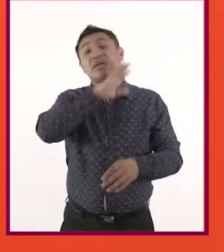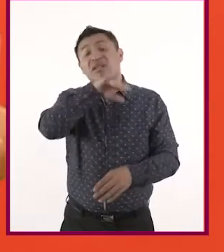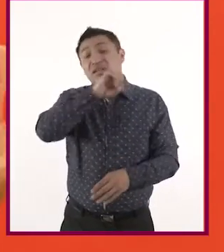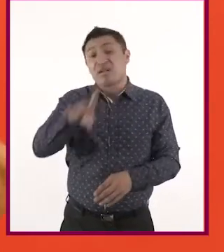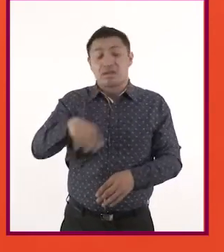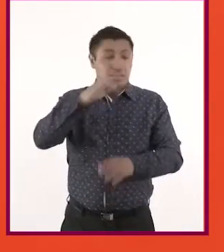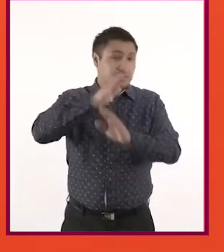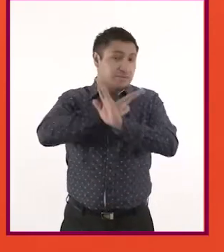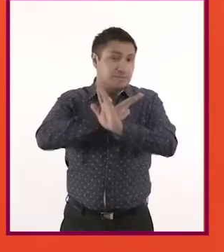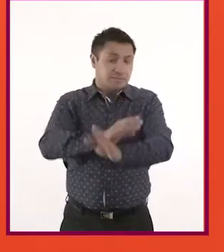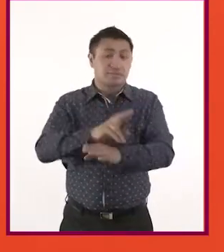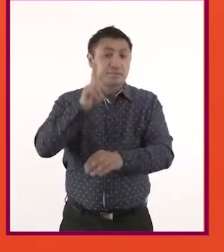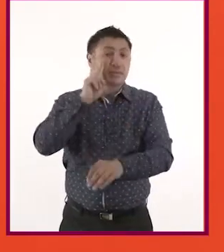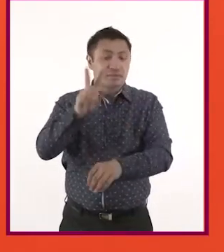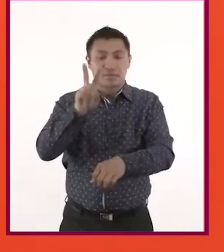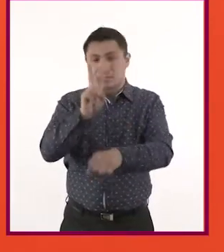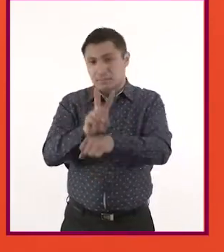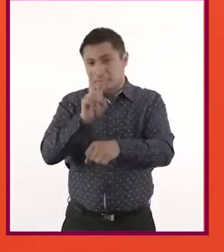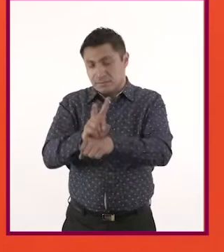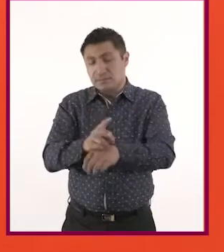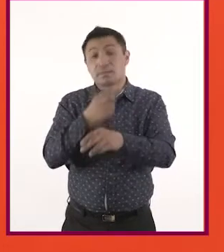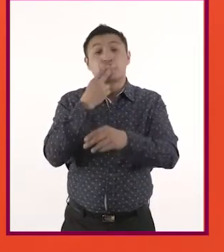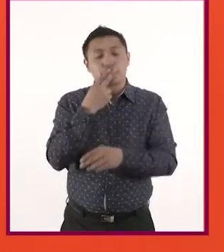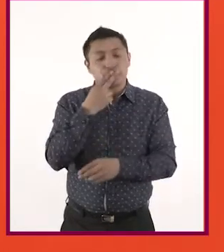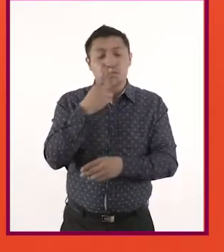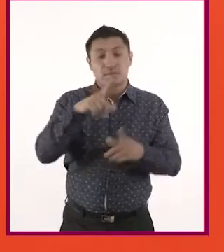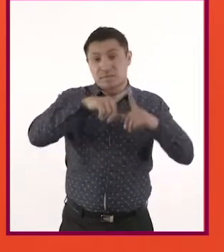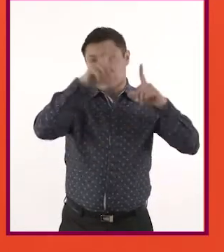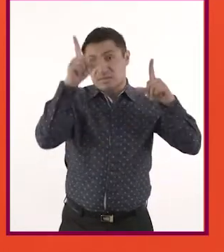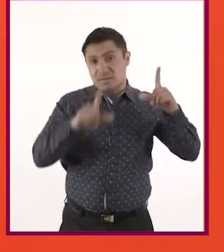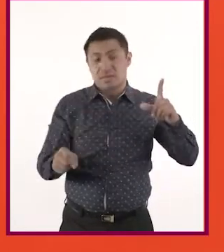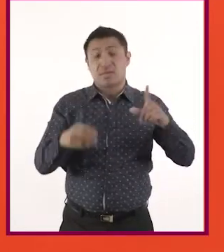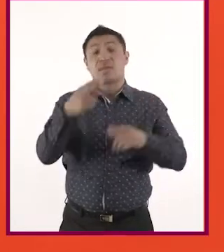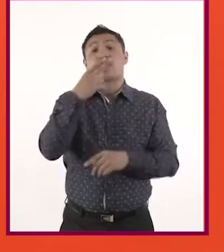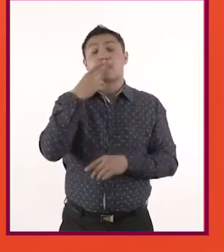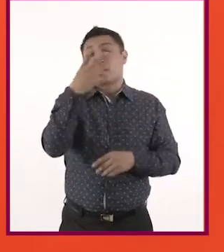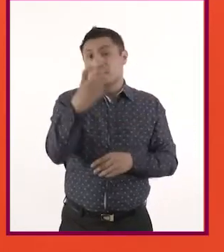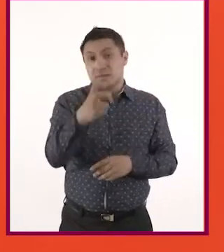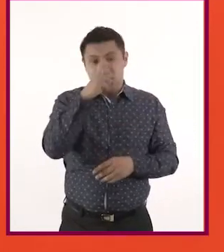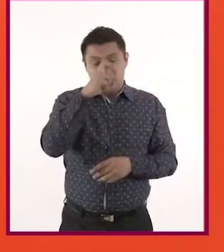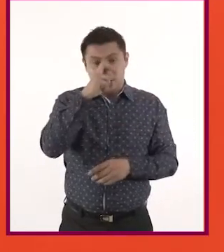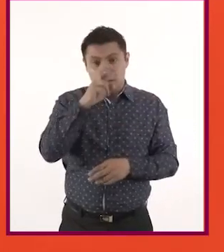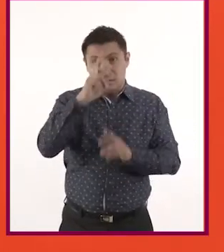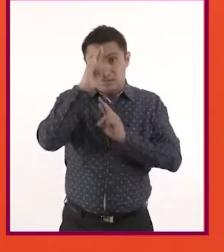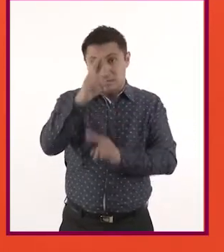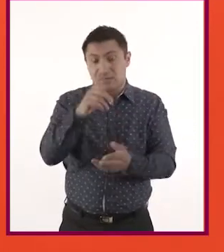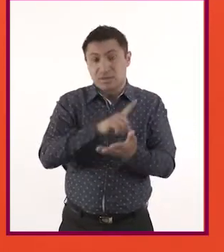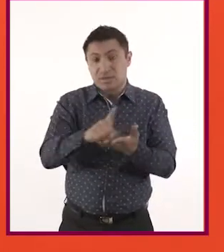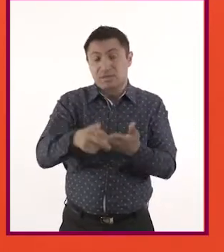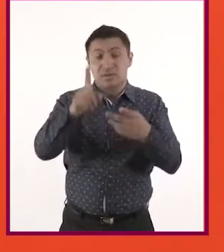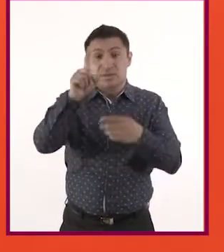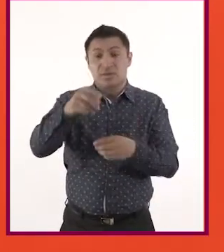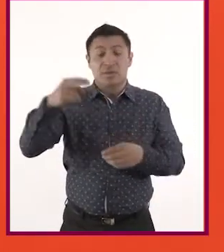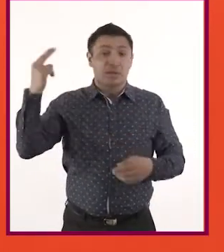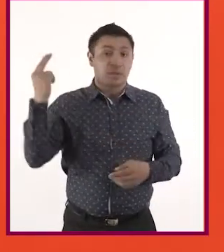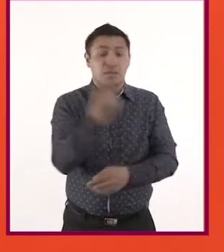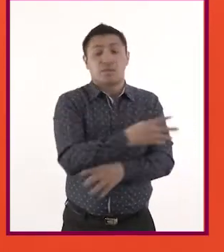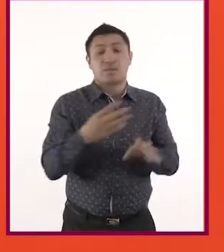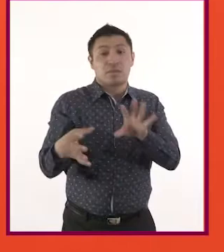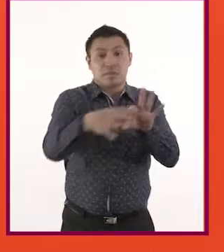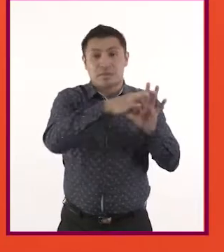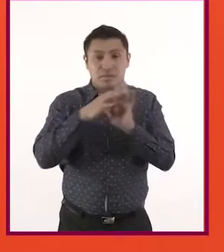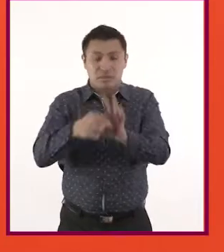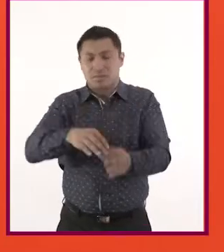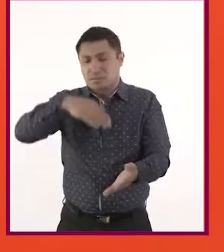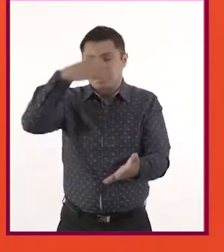así como vigilar su uso y gestión en nuestros territorios, y exigir nuestro derecho al agua. Es urgente unirnos y generar acciones que